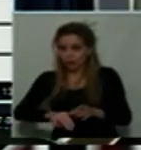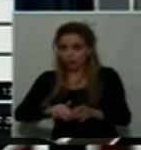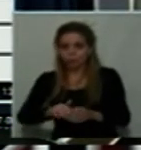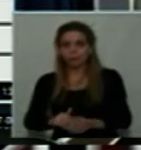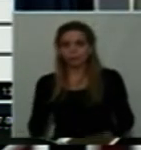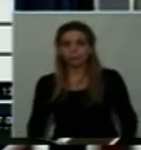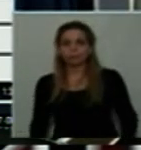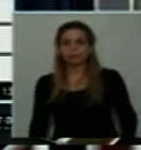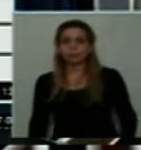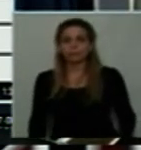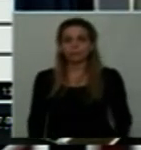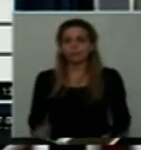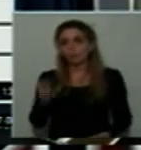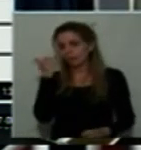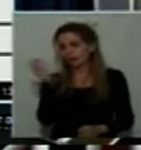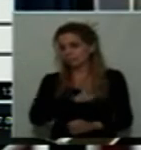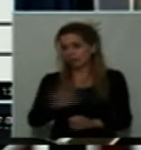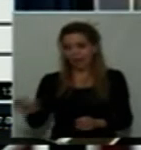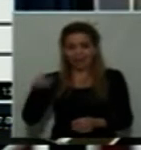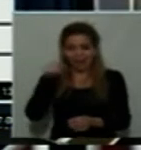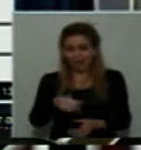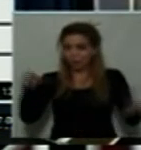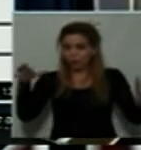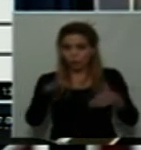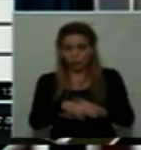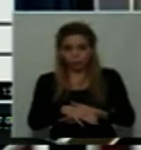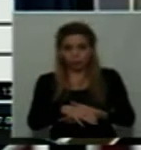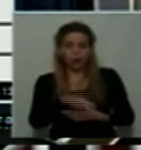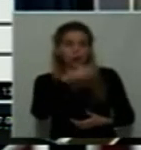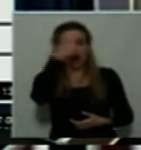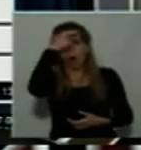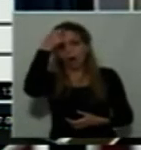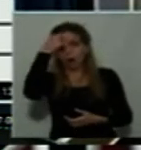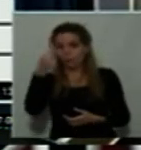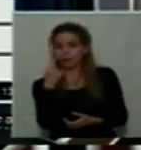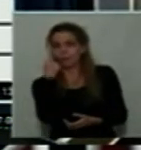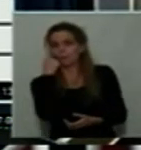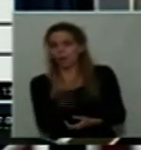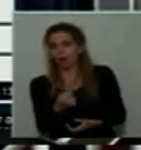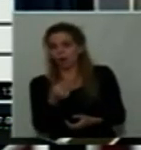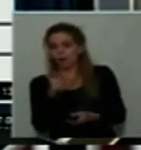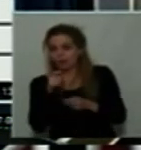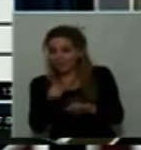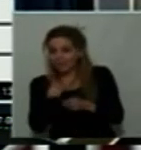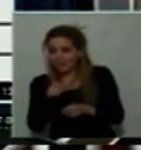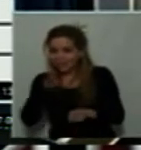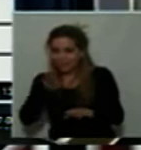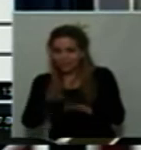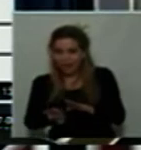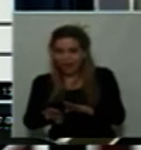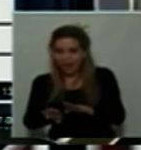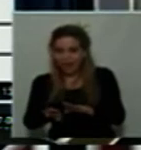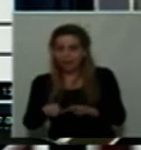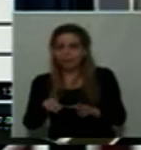Pero ya es constante. Bueno. Y ahí sí hay consonancia con lo que él dice, que de alguna manera intenta frenar. Para salvar un poco la